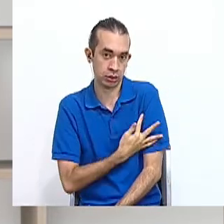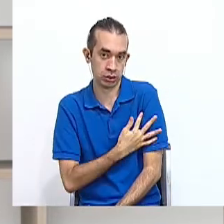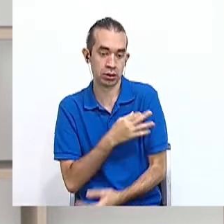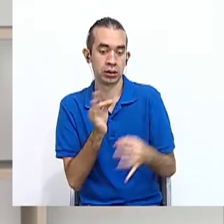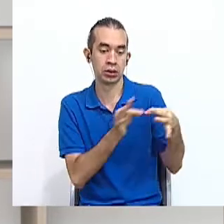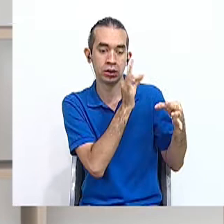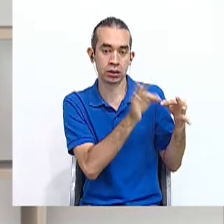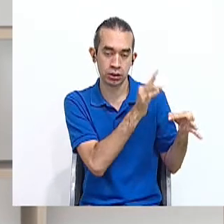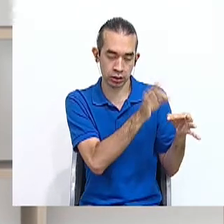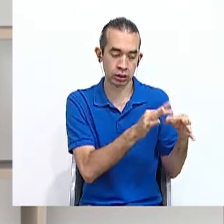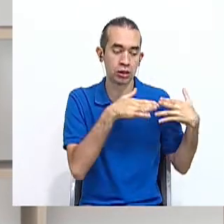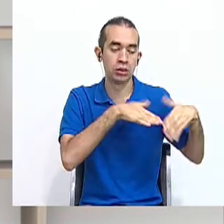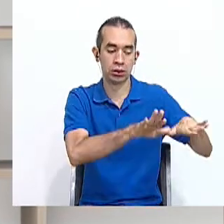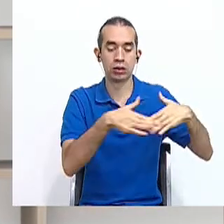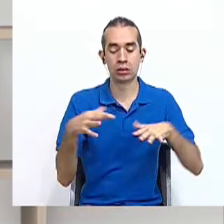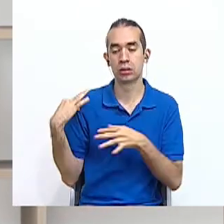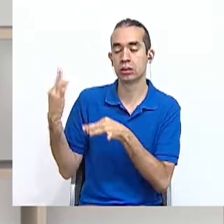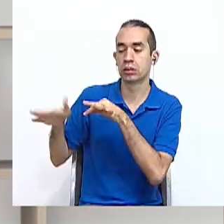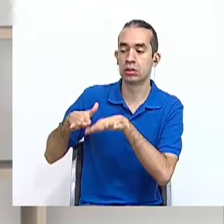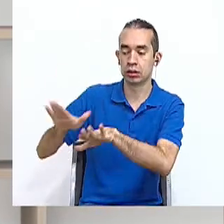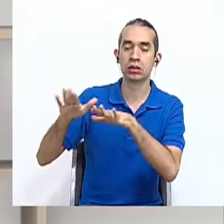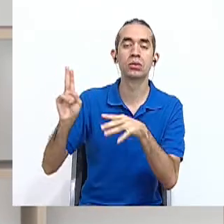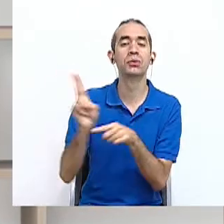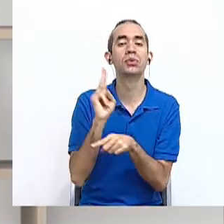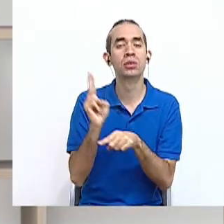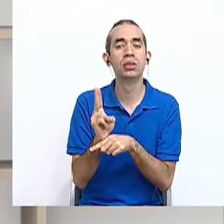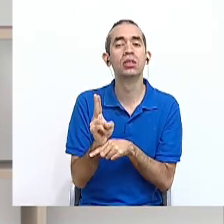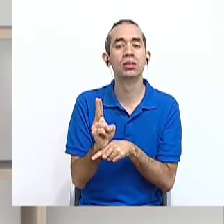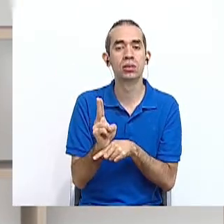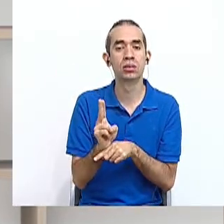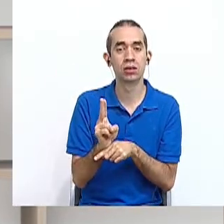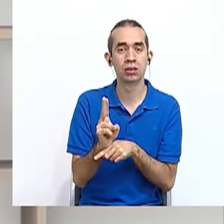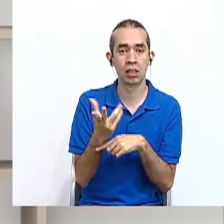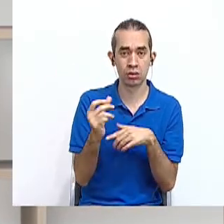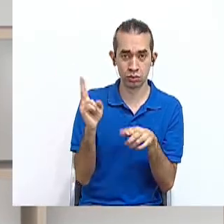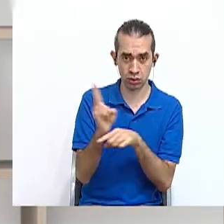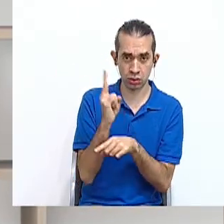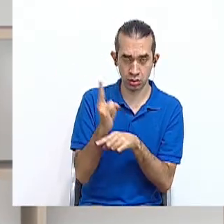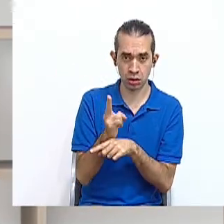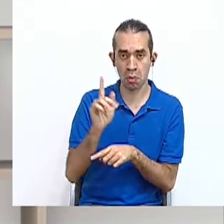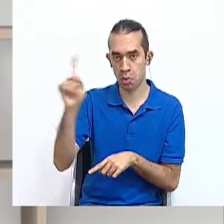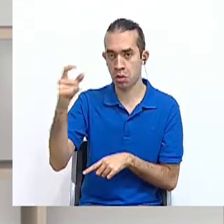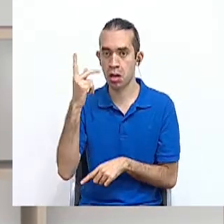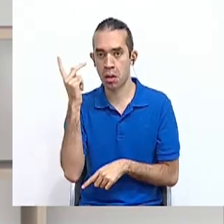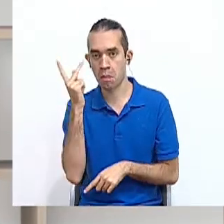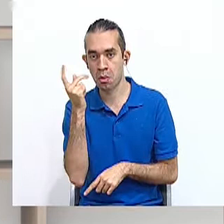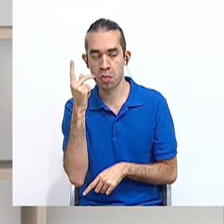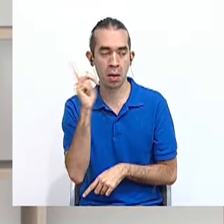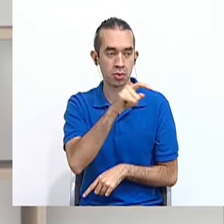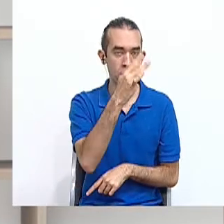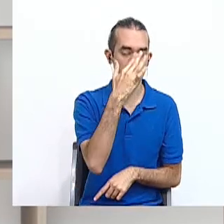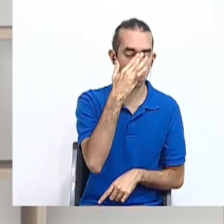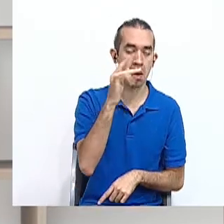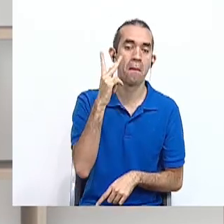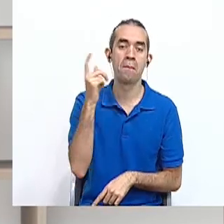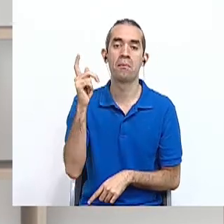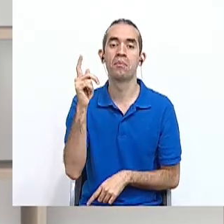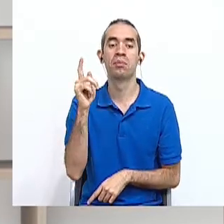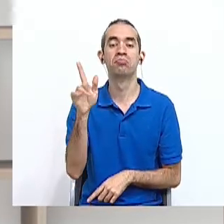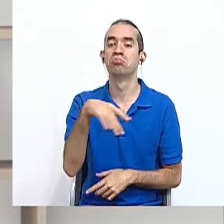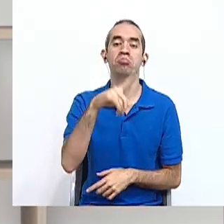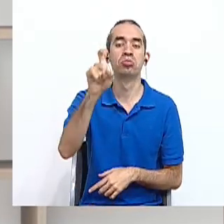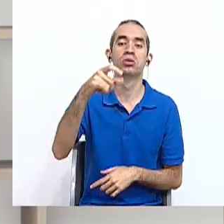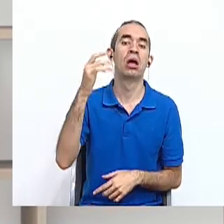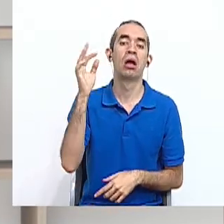espalda de la camisa, ¿qué usa para pegarlos? Pregúntele a su mamá qué se usa, o a su papá, o a su tío, ellos saben qué se usa.